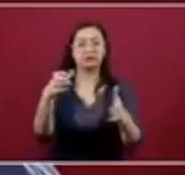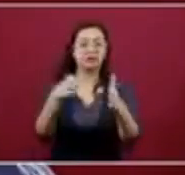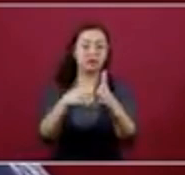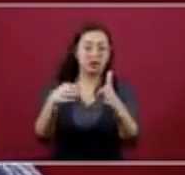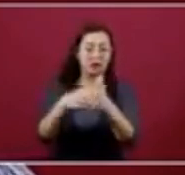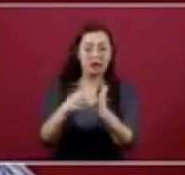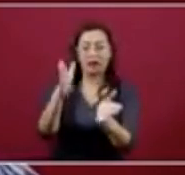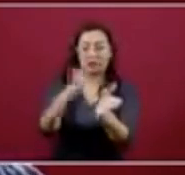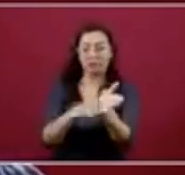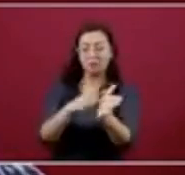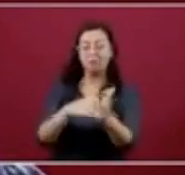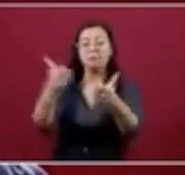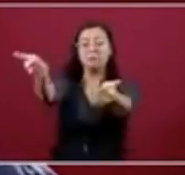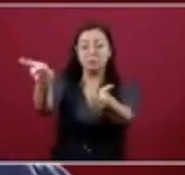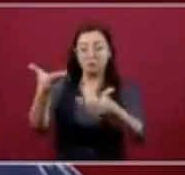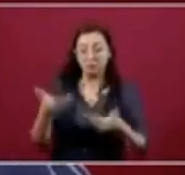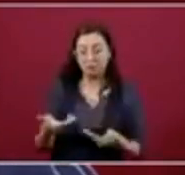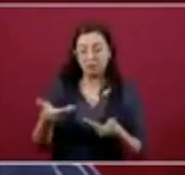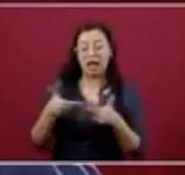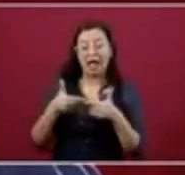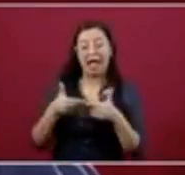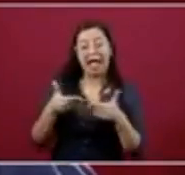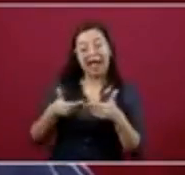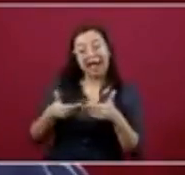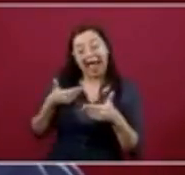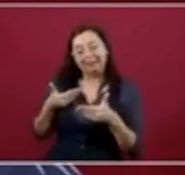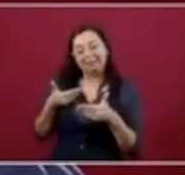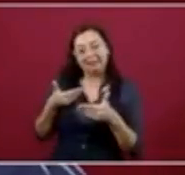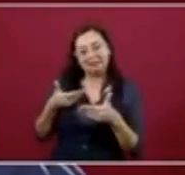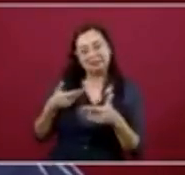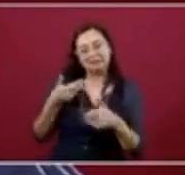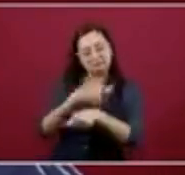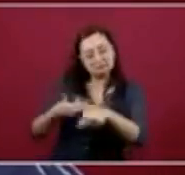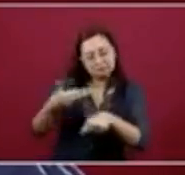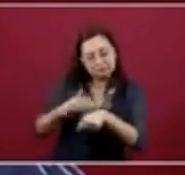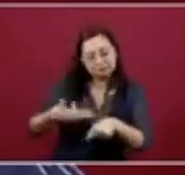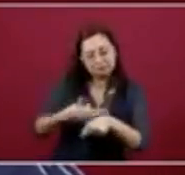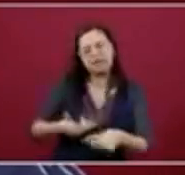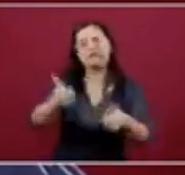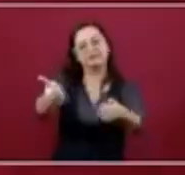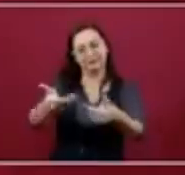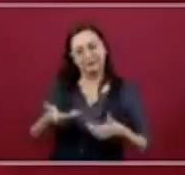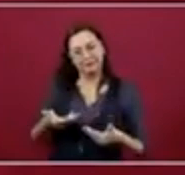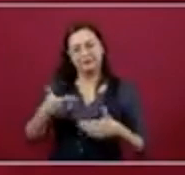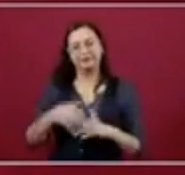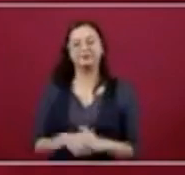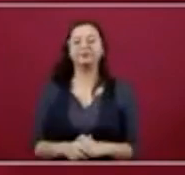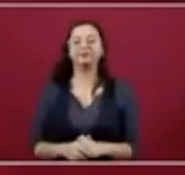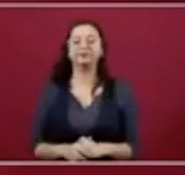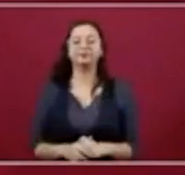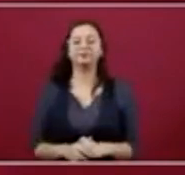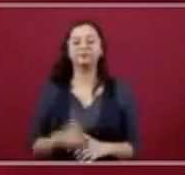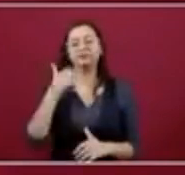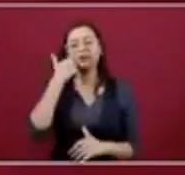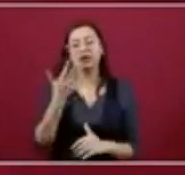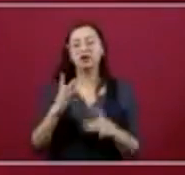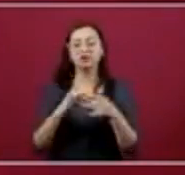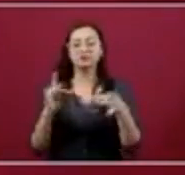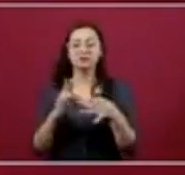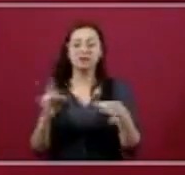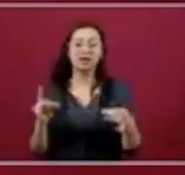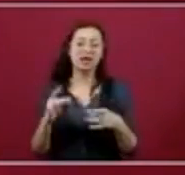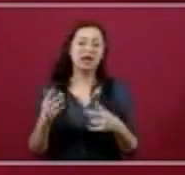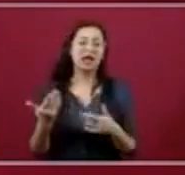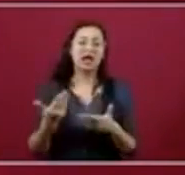transferir los documentos. Quiero aclarar una cosa muy importante. Antes no se decía